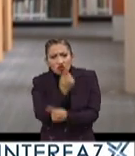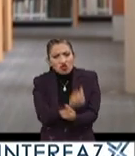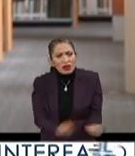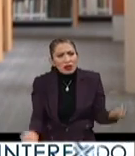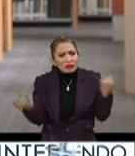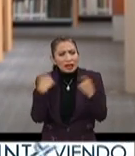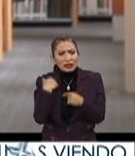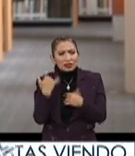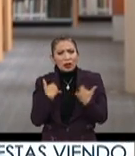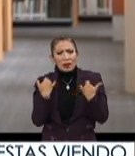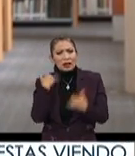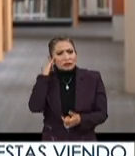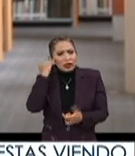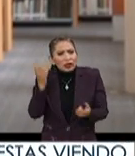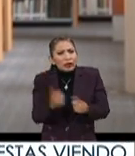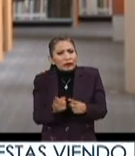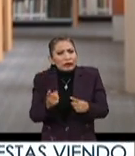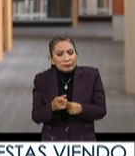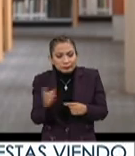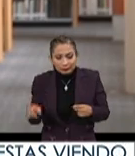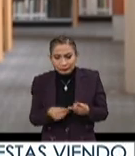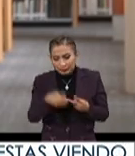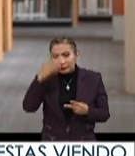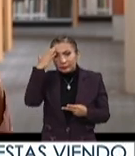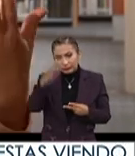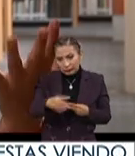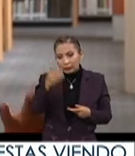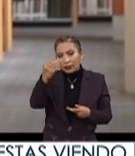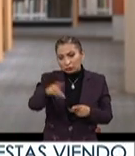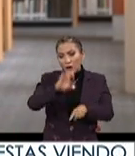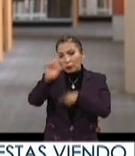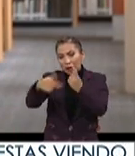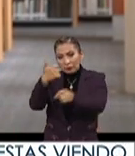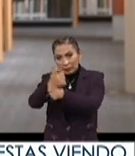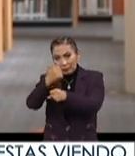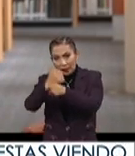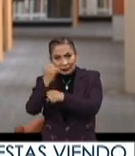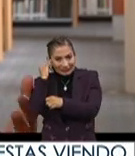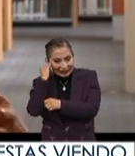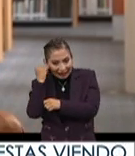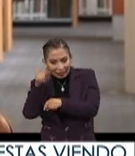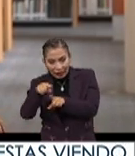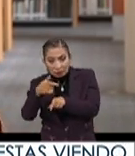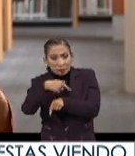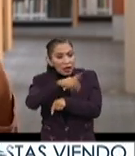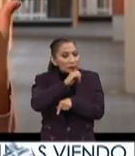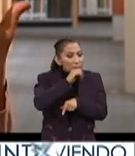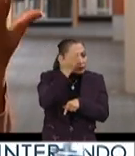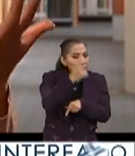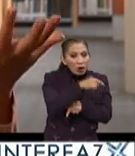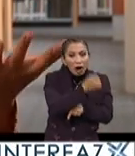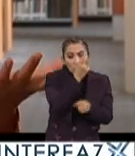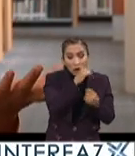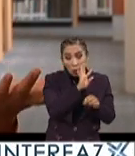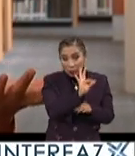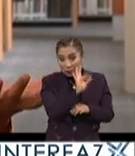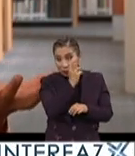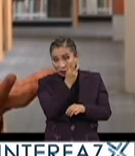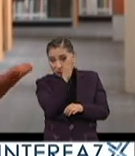niños, niñas y adolescentes indígenas. Sabemos que muchos van a las primarias indígenas, pero también sabemos que cerca